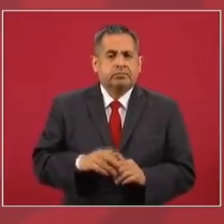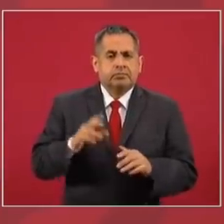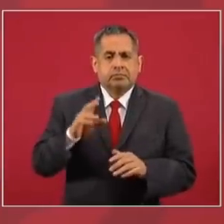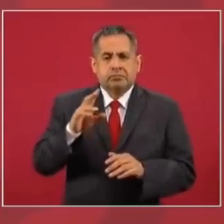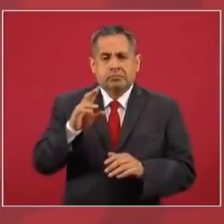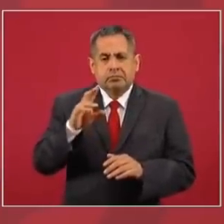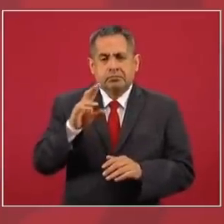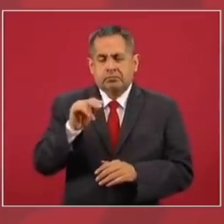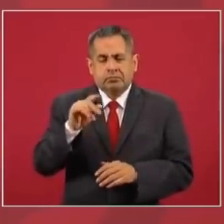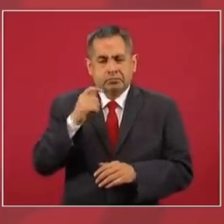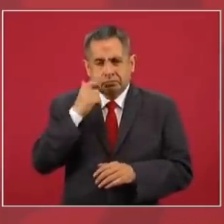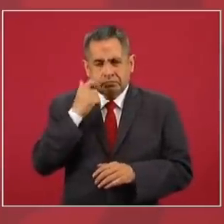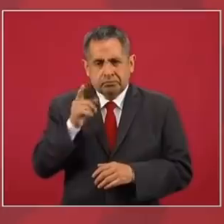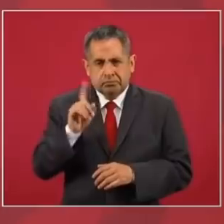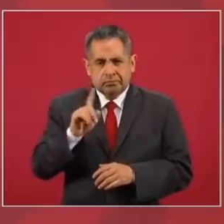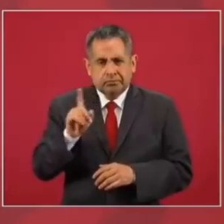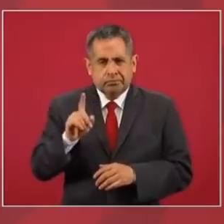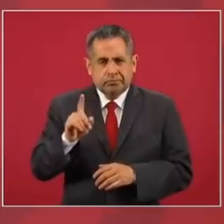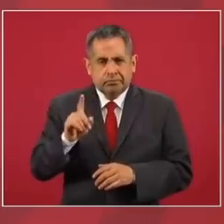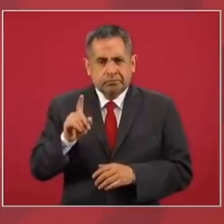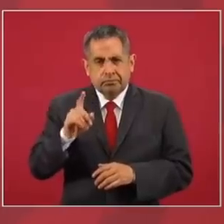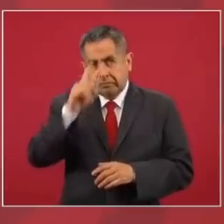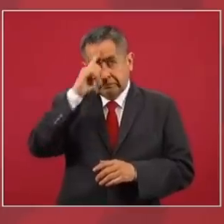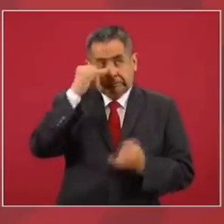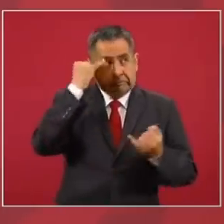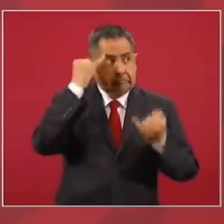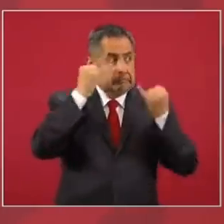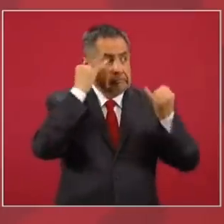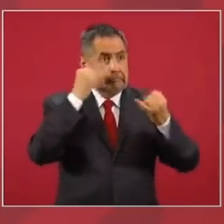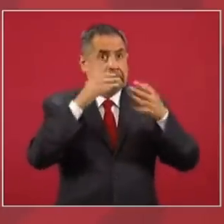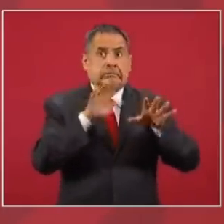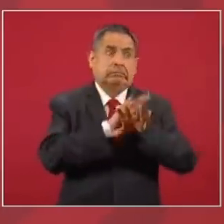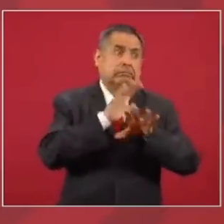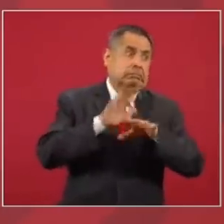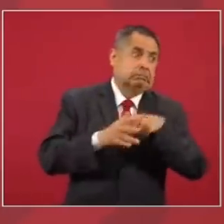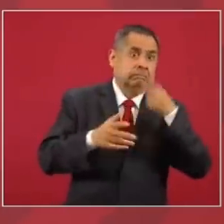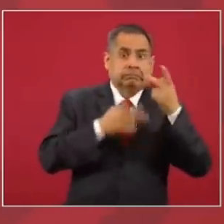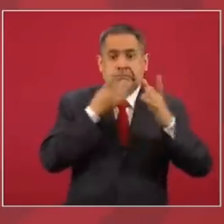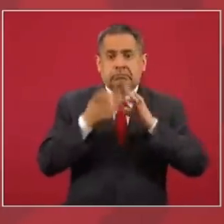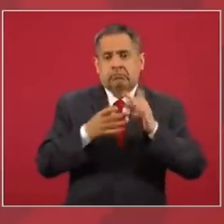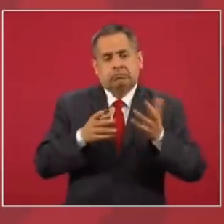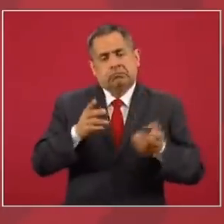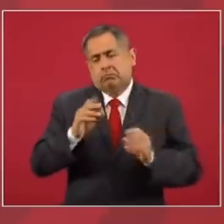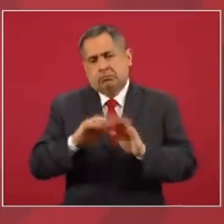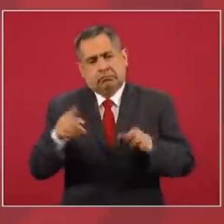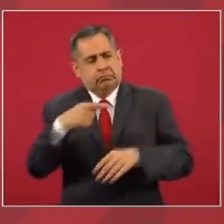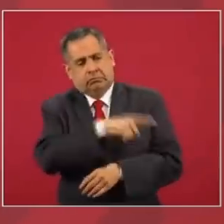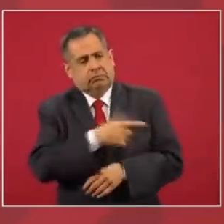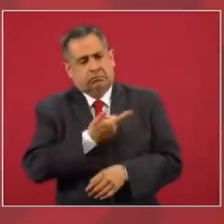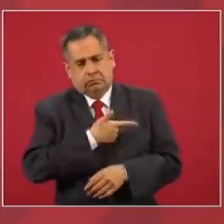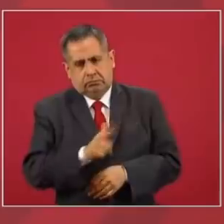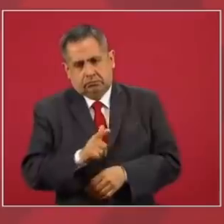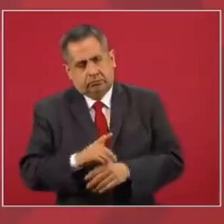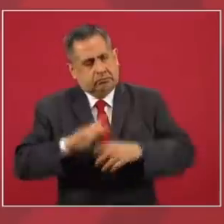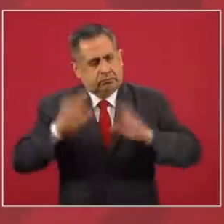¿no? Sí, vaya a generar todo un movimiento, claro que no les va a gustar a los